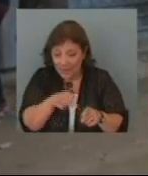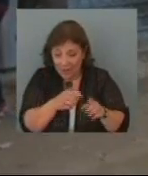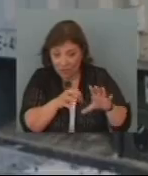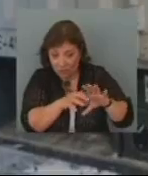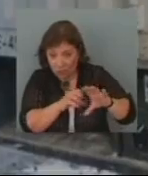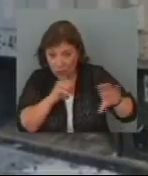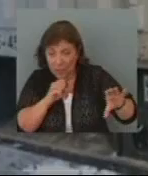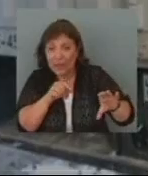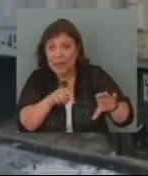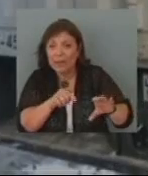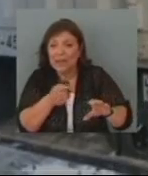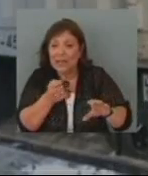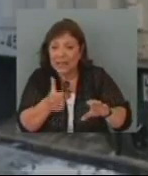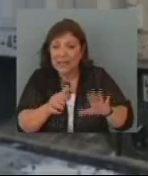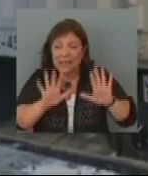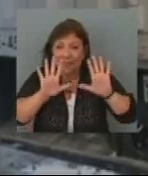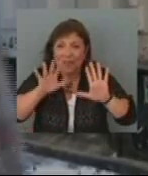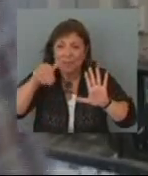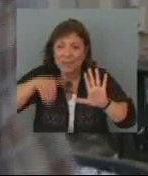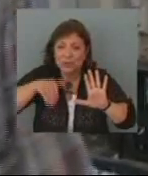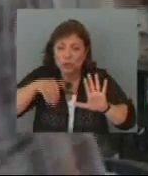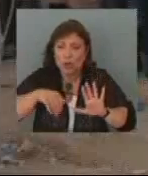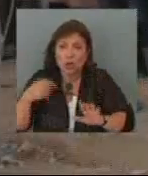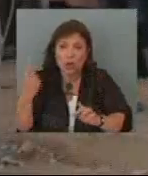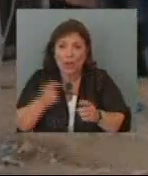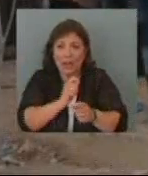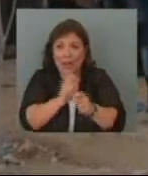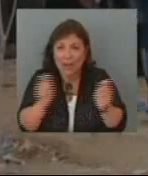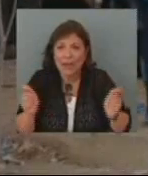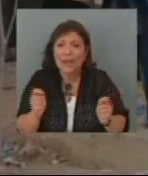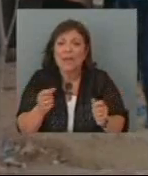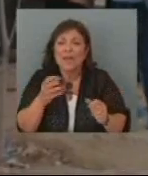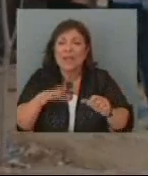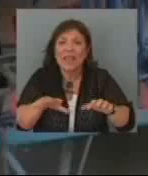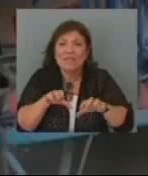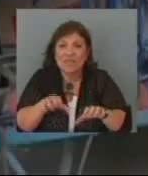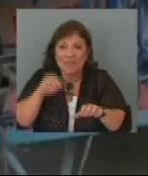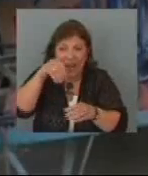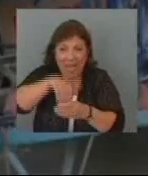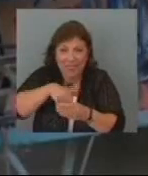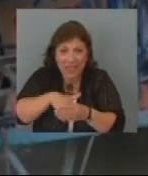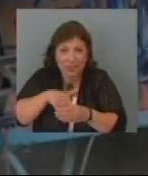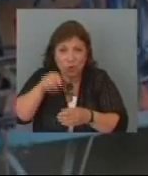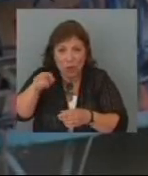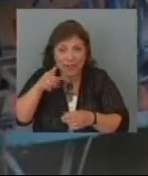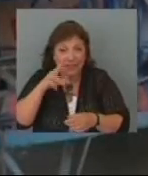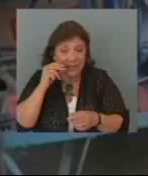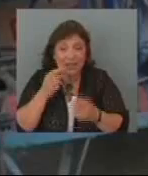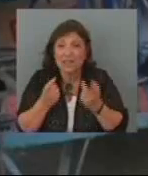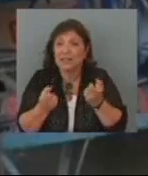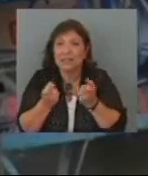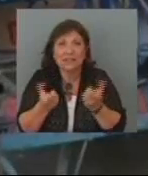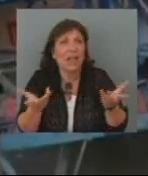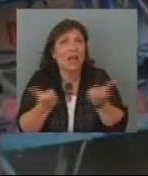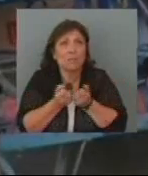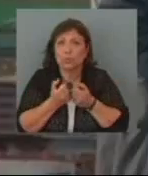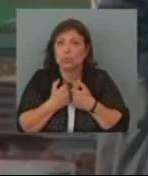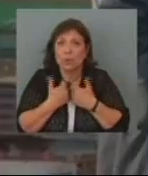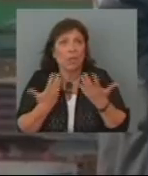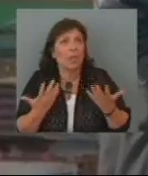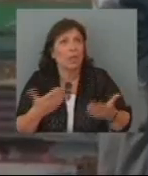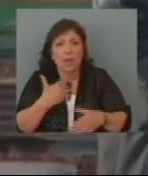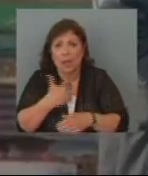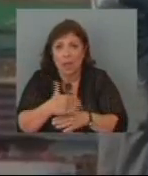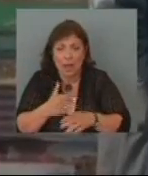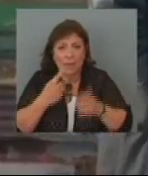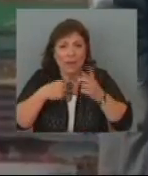se va a dedicar a casi 10 millones de beneficiarios potenciales residentes en Siria que necesitan la ayuda de manera crítica. La